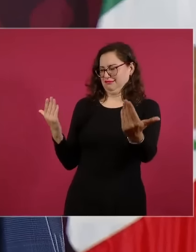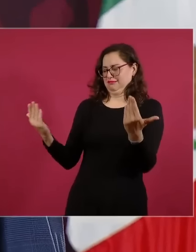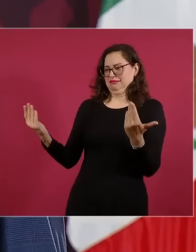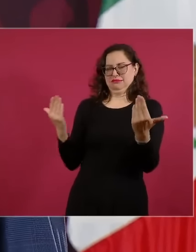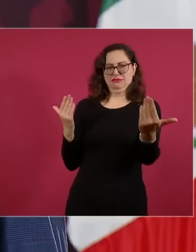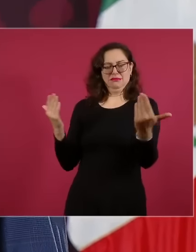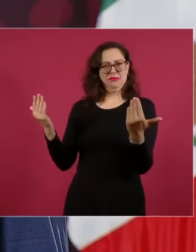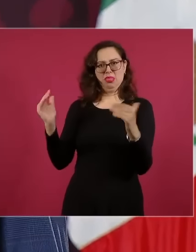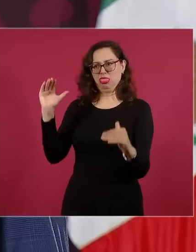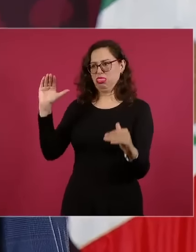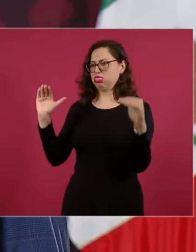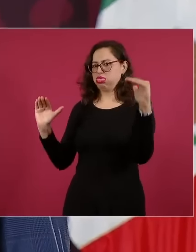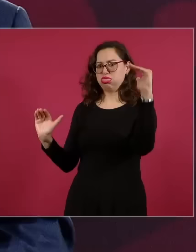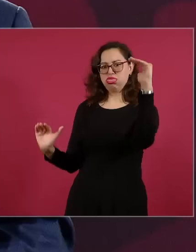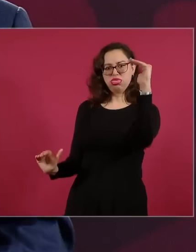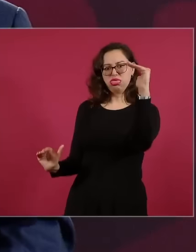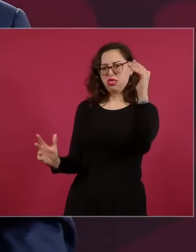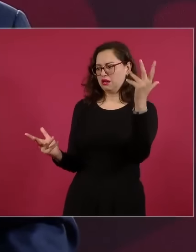sin